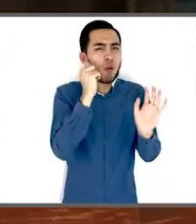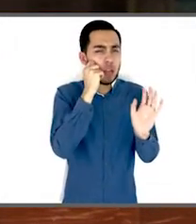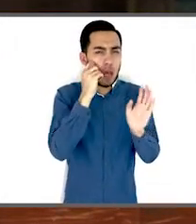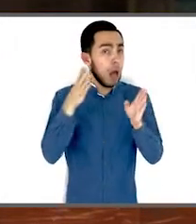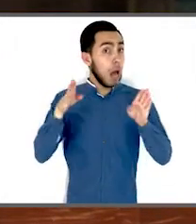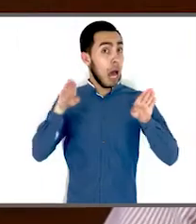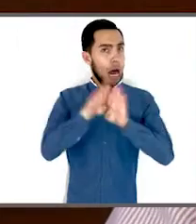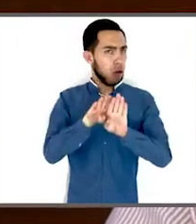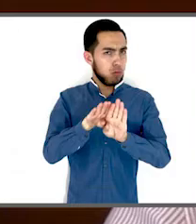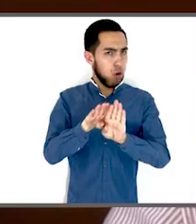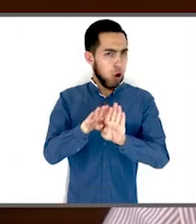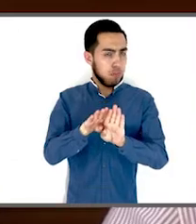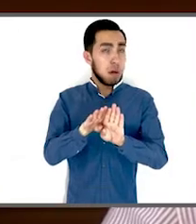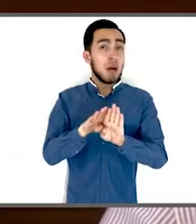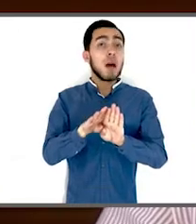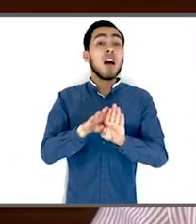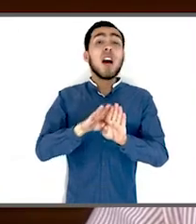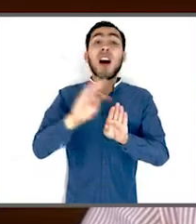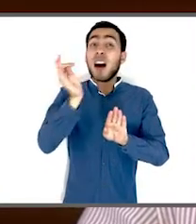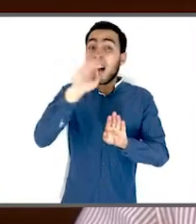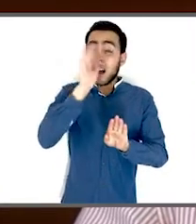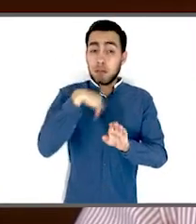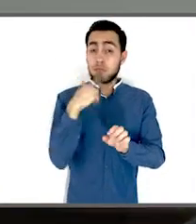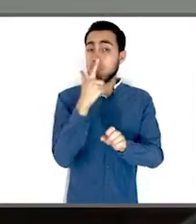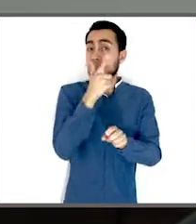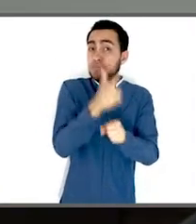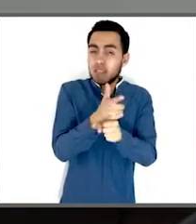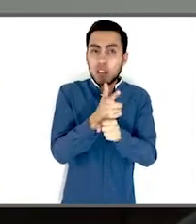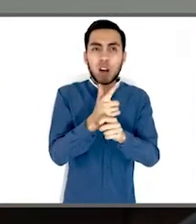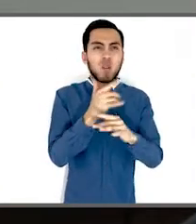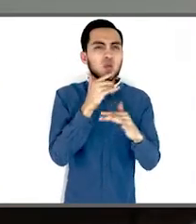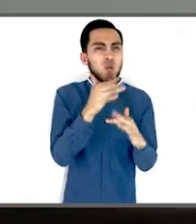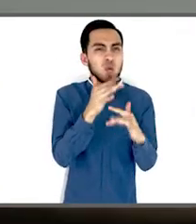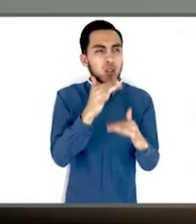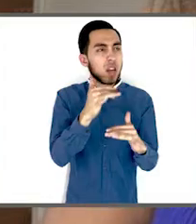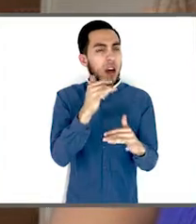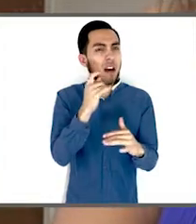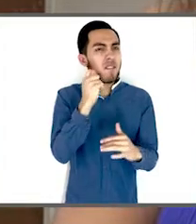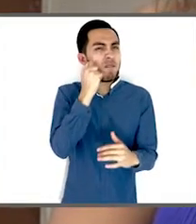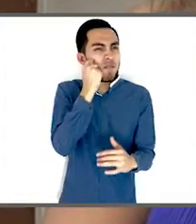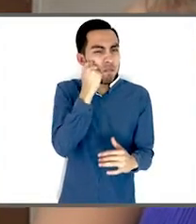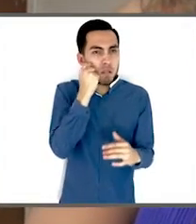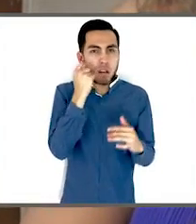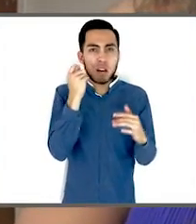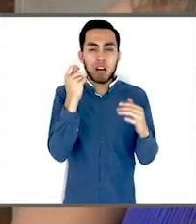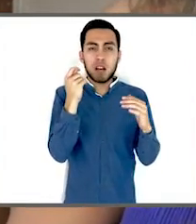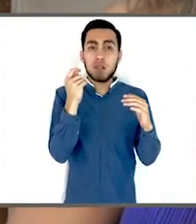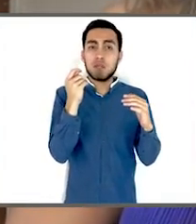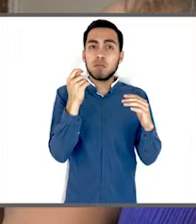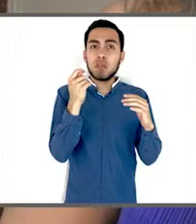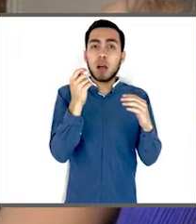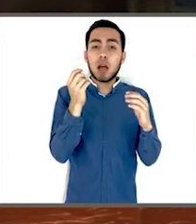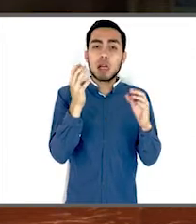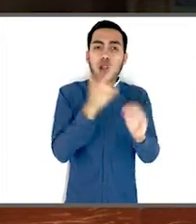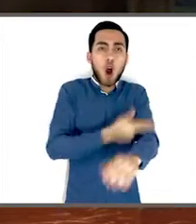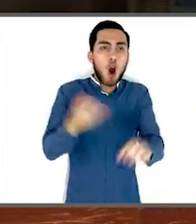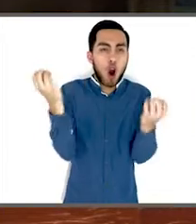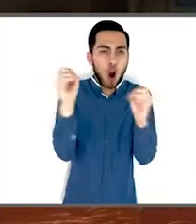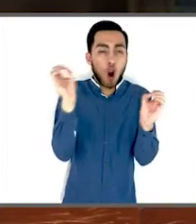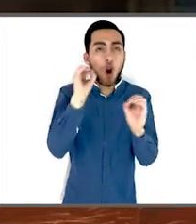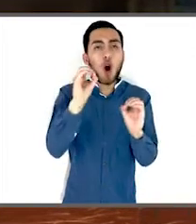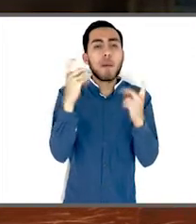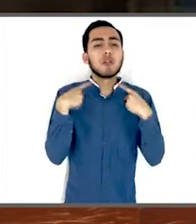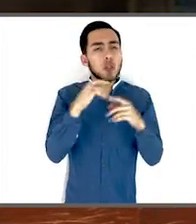serán clausurados. Y lo que dejo muy claro es que cualquier acto de corrupción, específicamente de algún inspector,